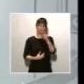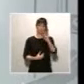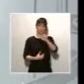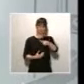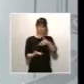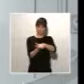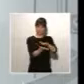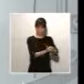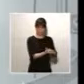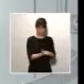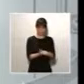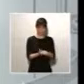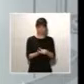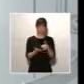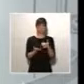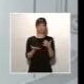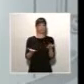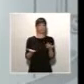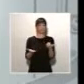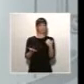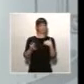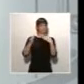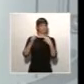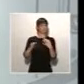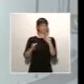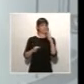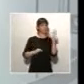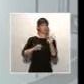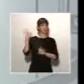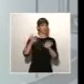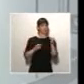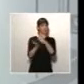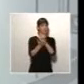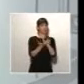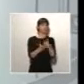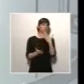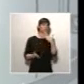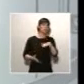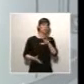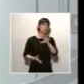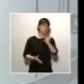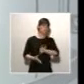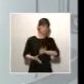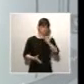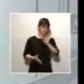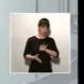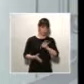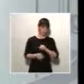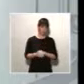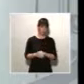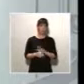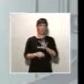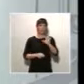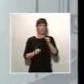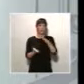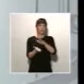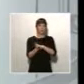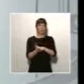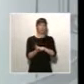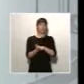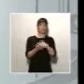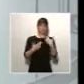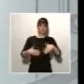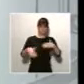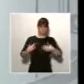lo que nos da una letalidad de alrededor del 5%. Esta cifra es alta, puede parecer muy alta, pero